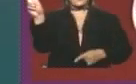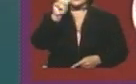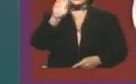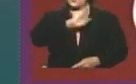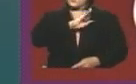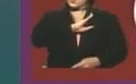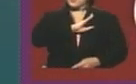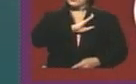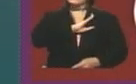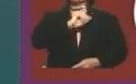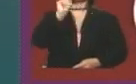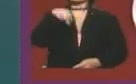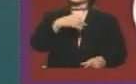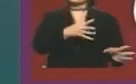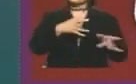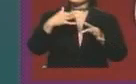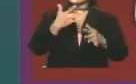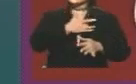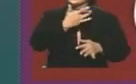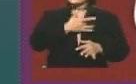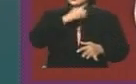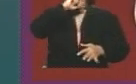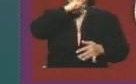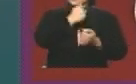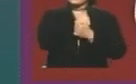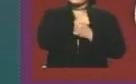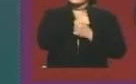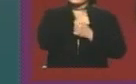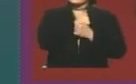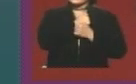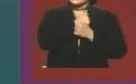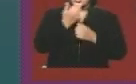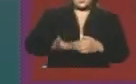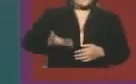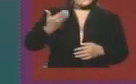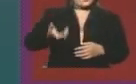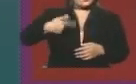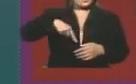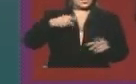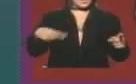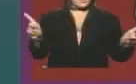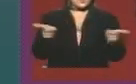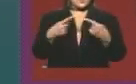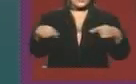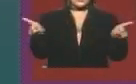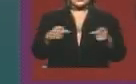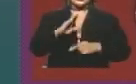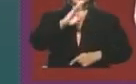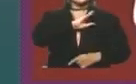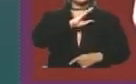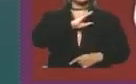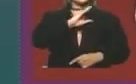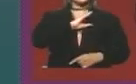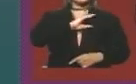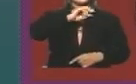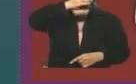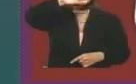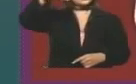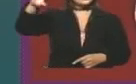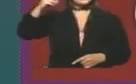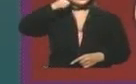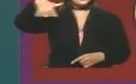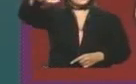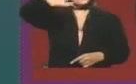venezolana y, bueno, a tener sentido de pertenencia y valorar nuestra música autóctona de los Valles del Tuy, como es